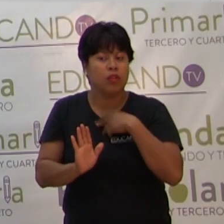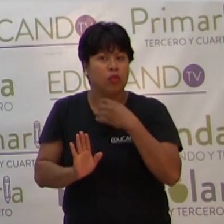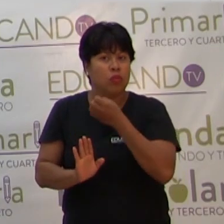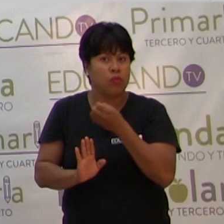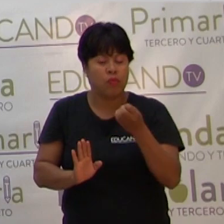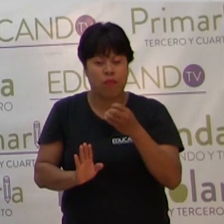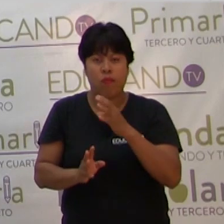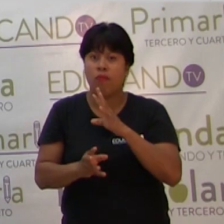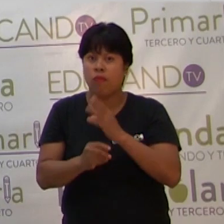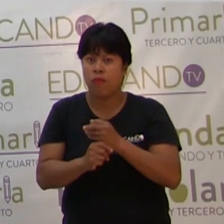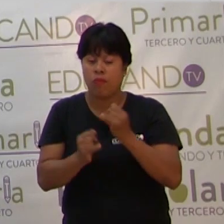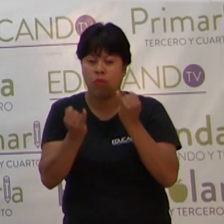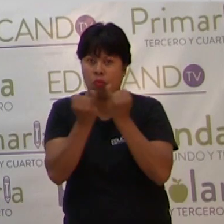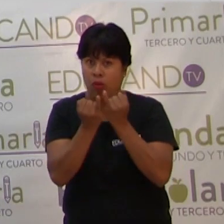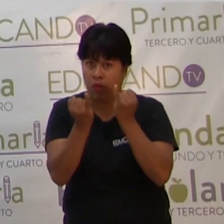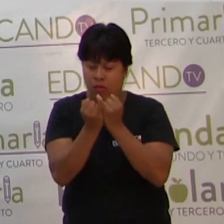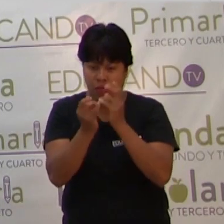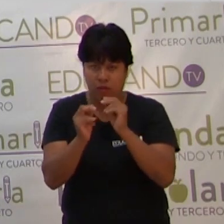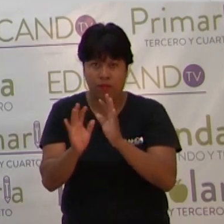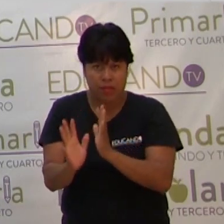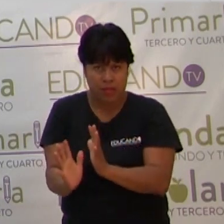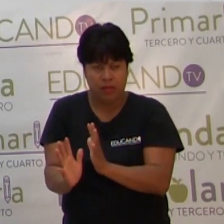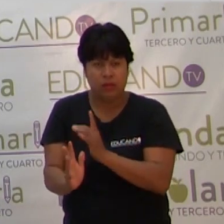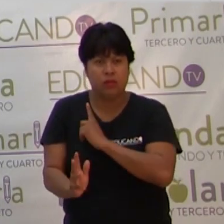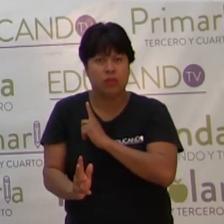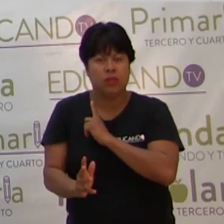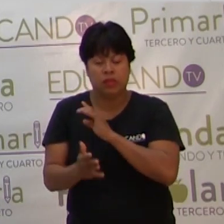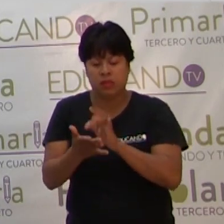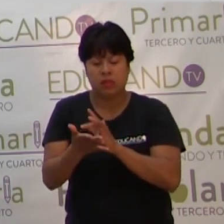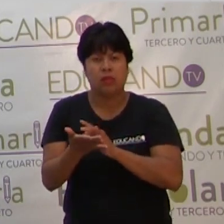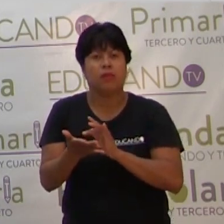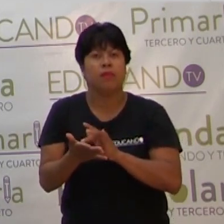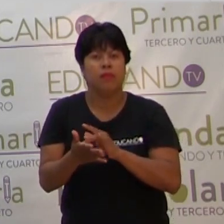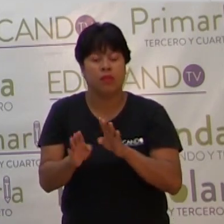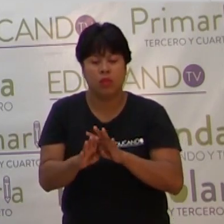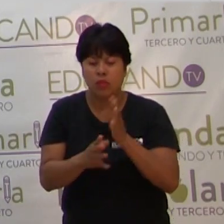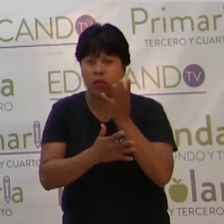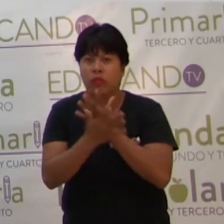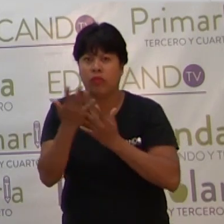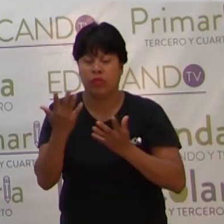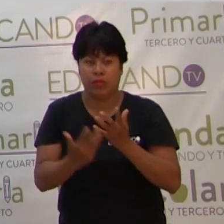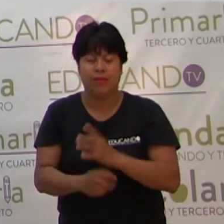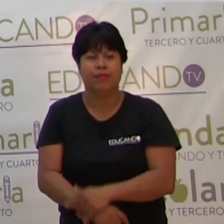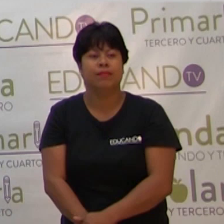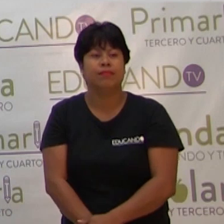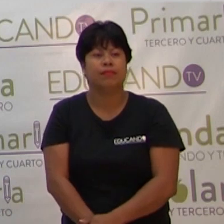poniéndole todavía signos igual. Es decir, estoy haciendo toda la operación como que conjunta.